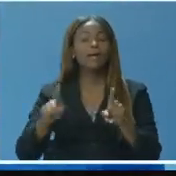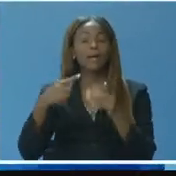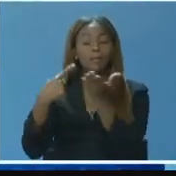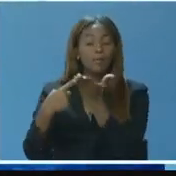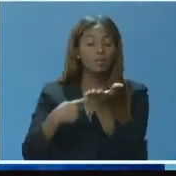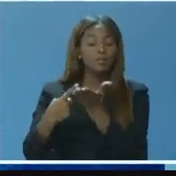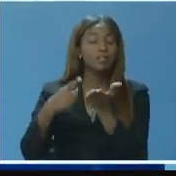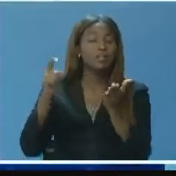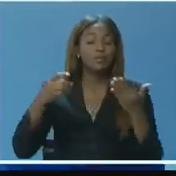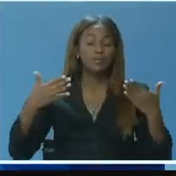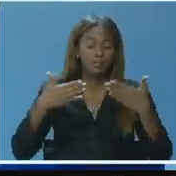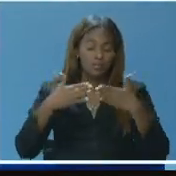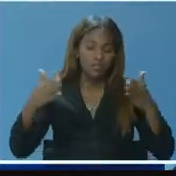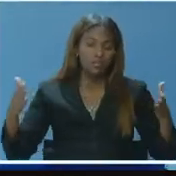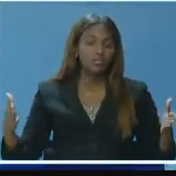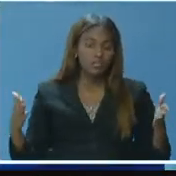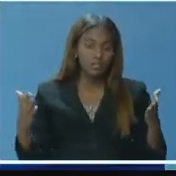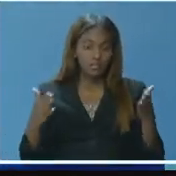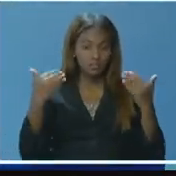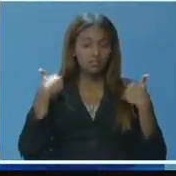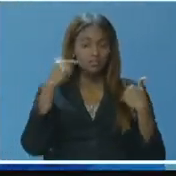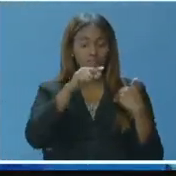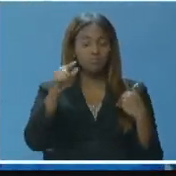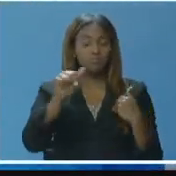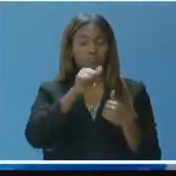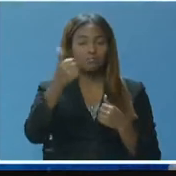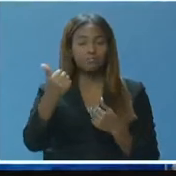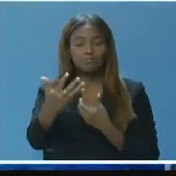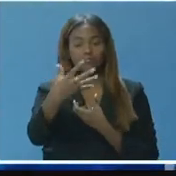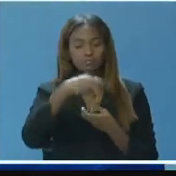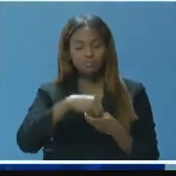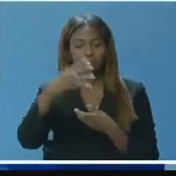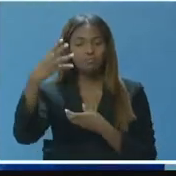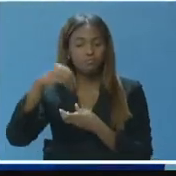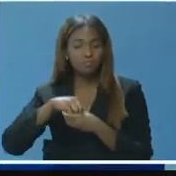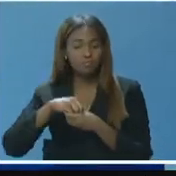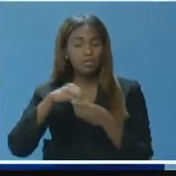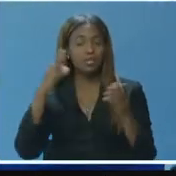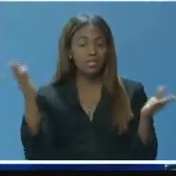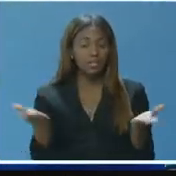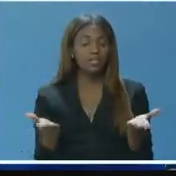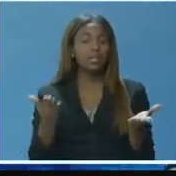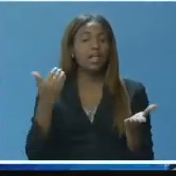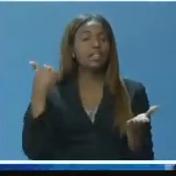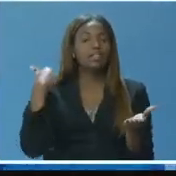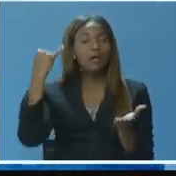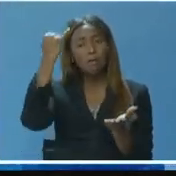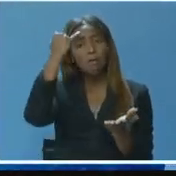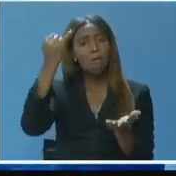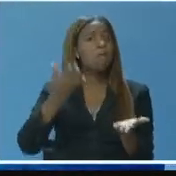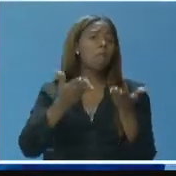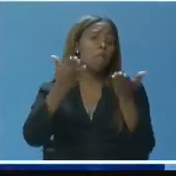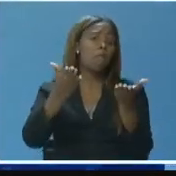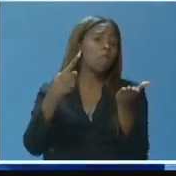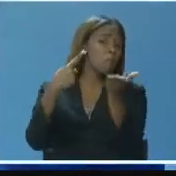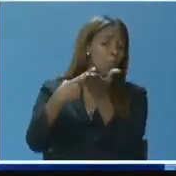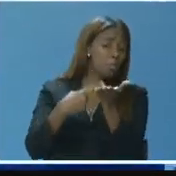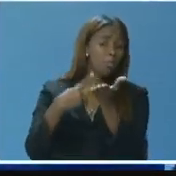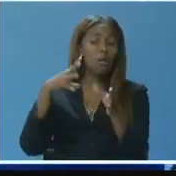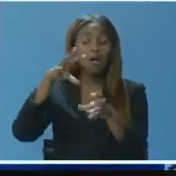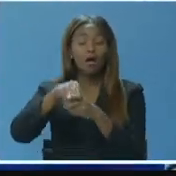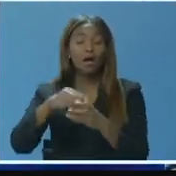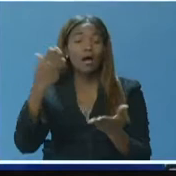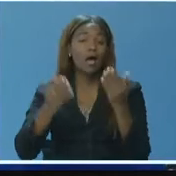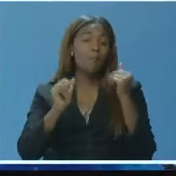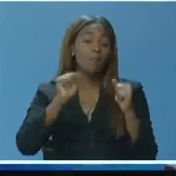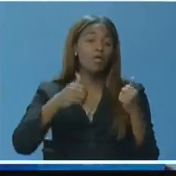abiertos y hay participantes que han hecho propuestas de inclusión, de discusiones, así que pueden terminar siendo